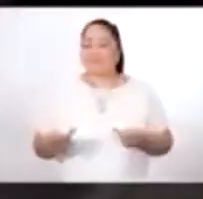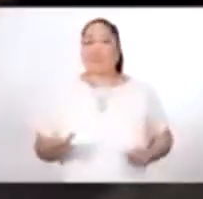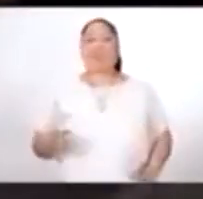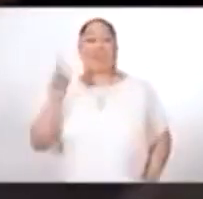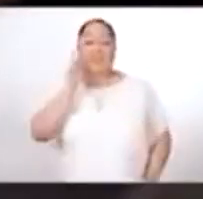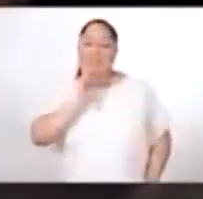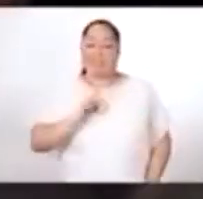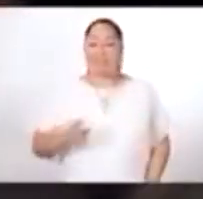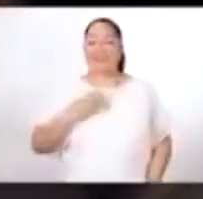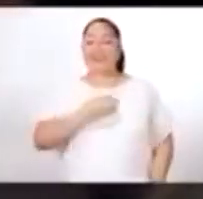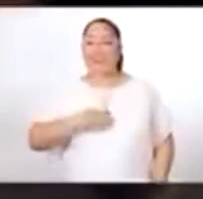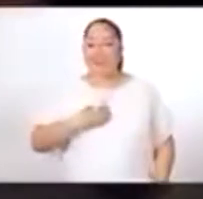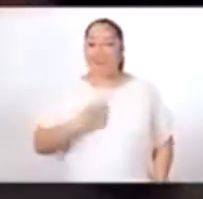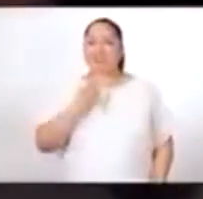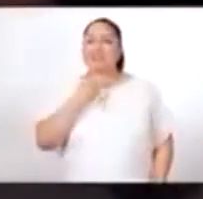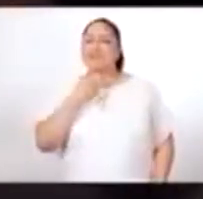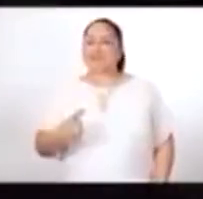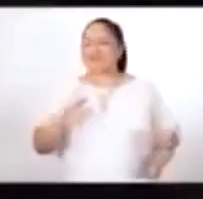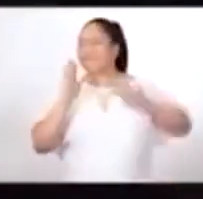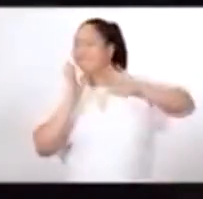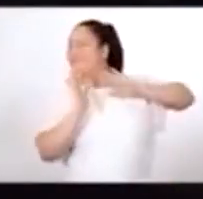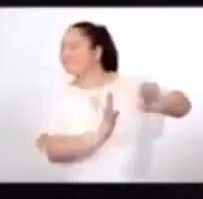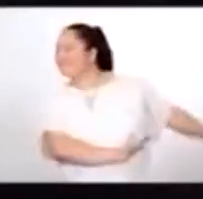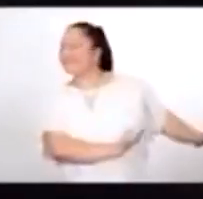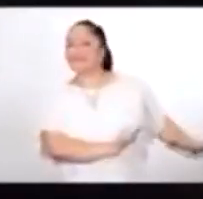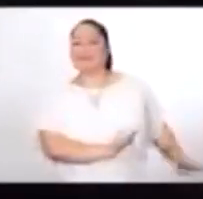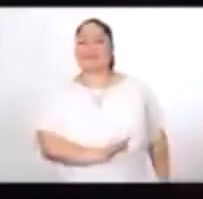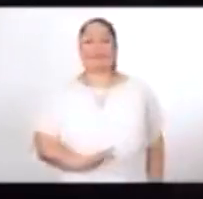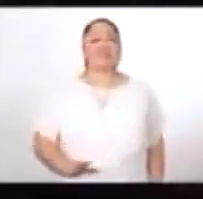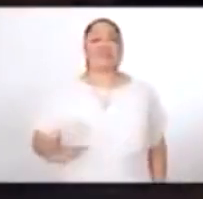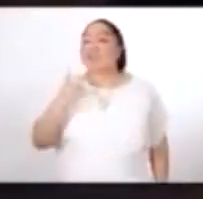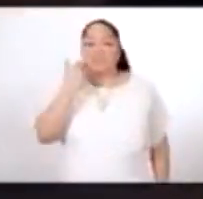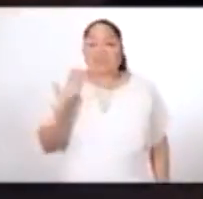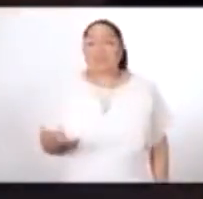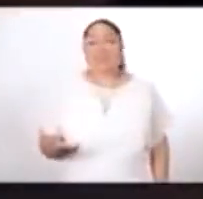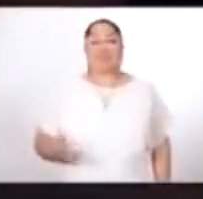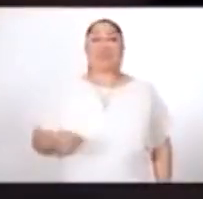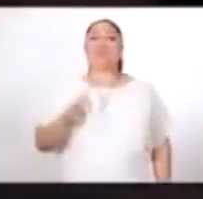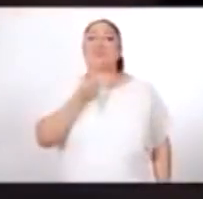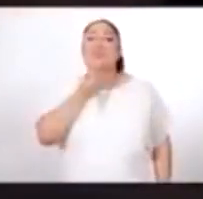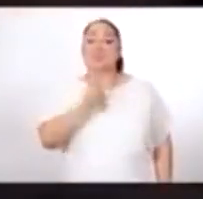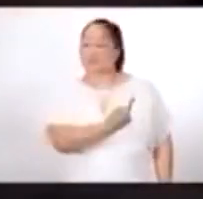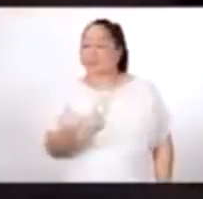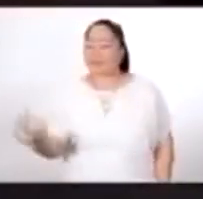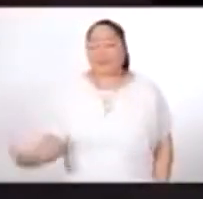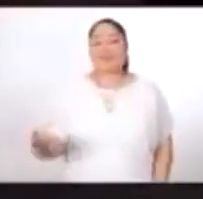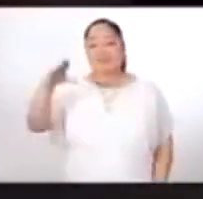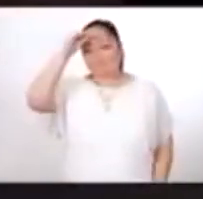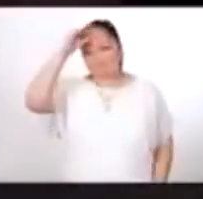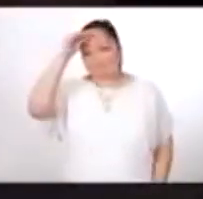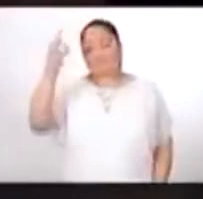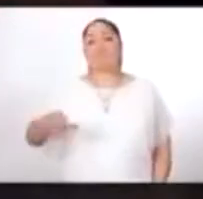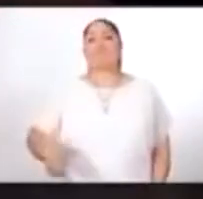una despensa, una torta y un frutzi. Pero creo que los frijoles estaban viejos y tenían gorgojos.